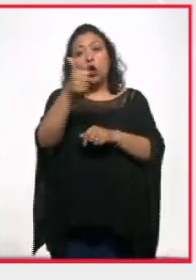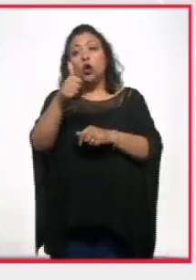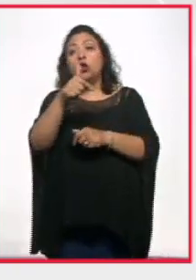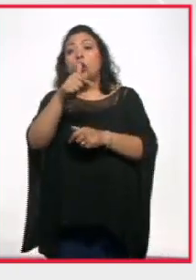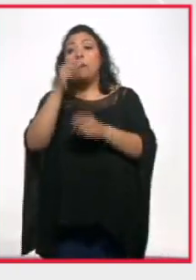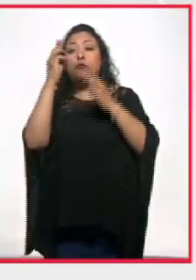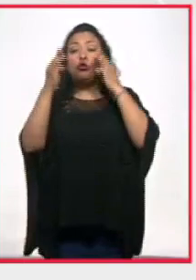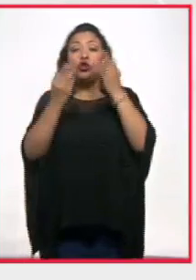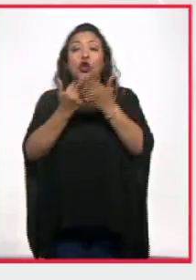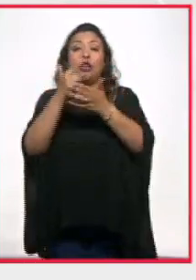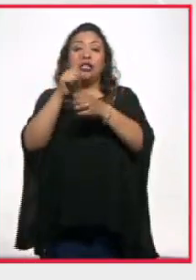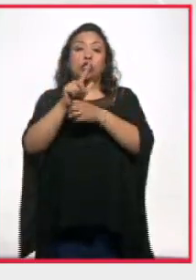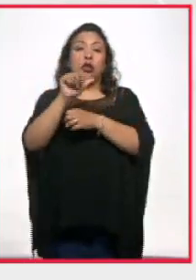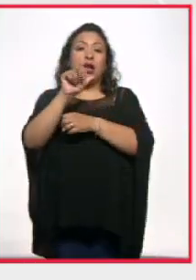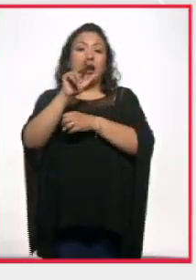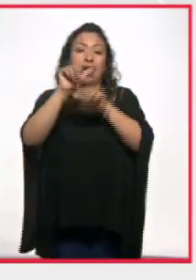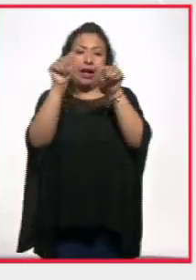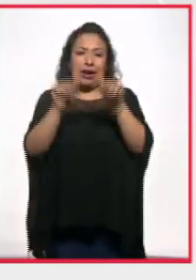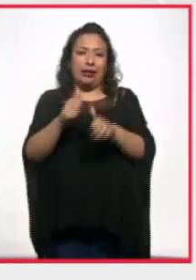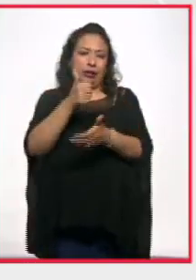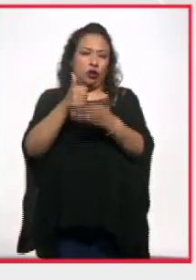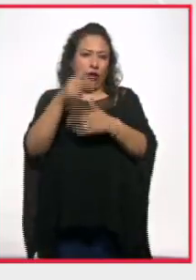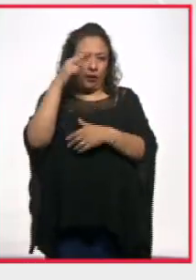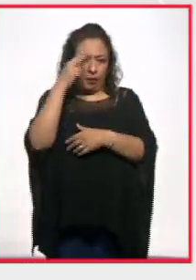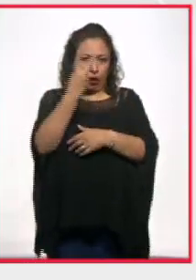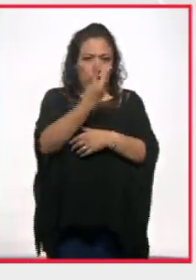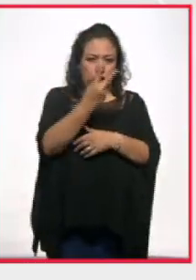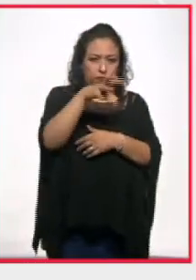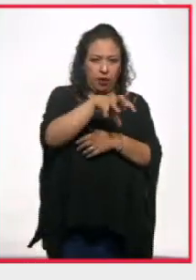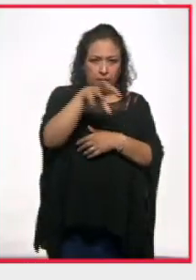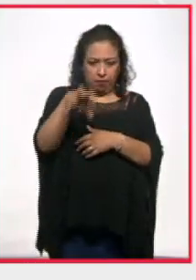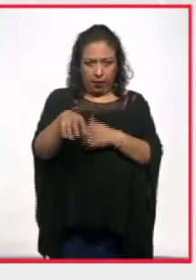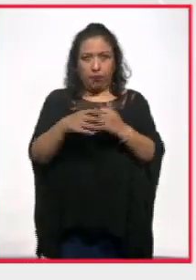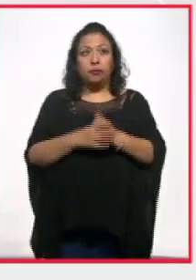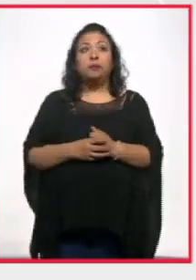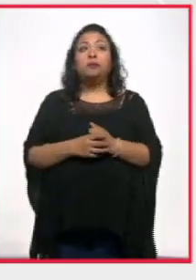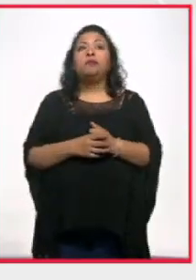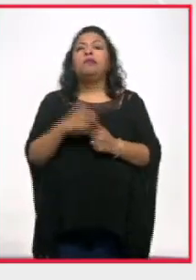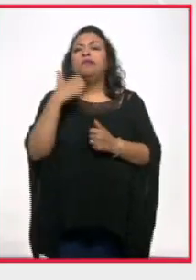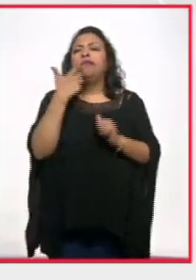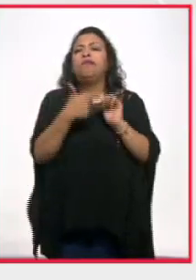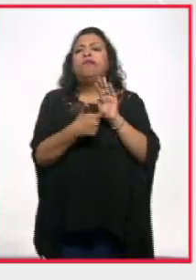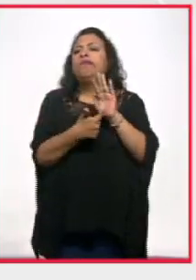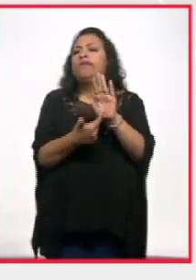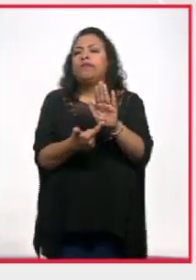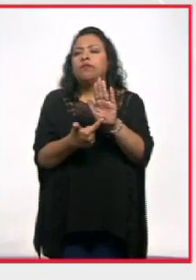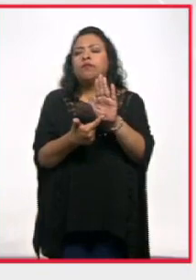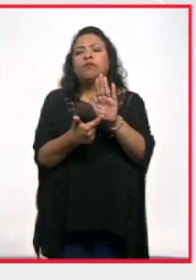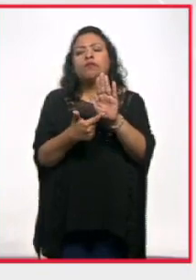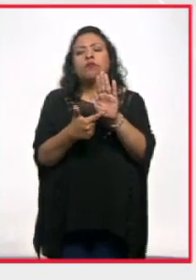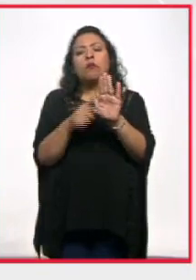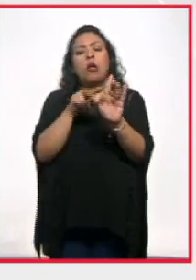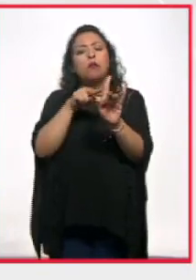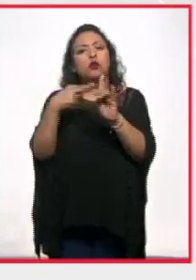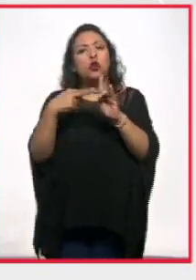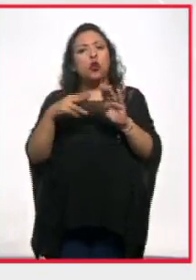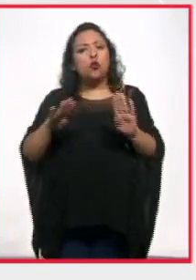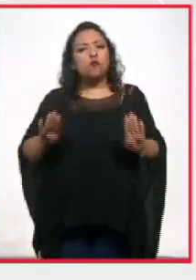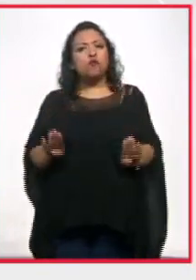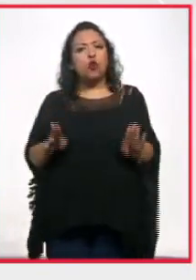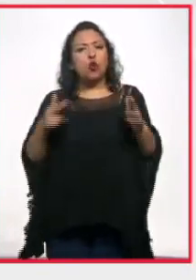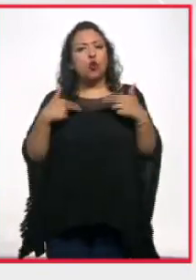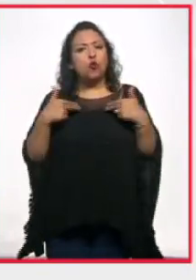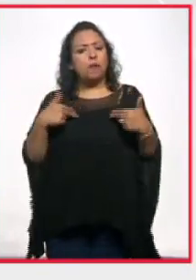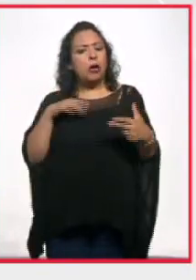en el Museo Nacional de Arte de la Ciudad de México. Mostrar un lado humano, un lado lo